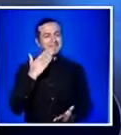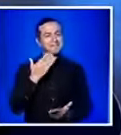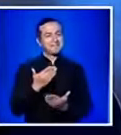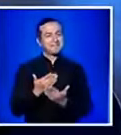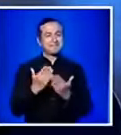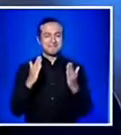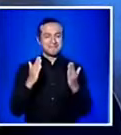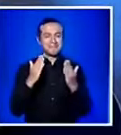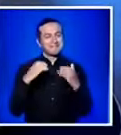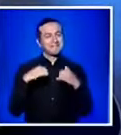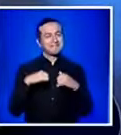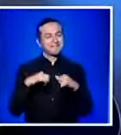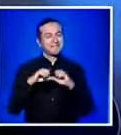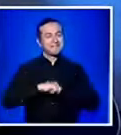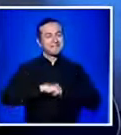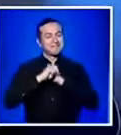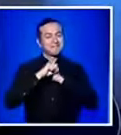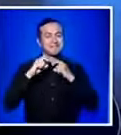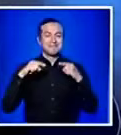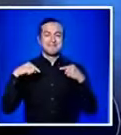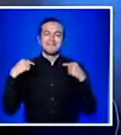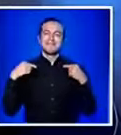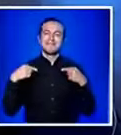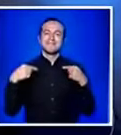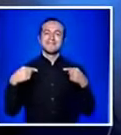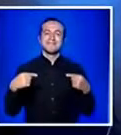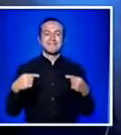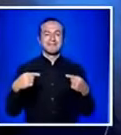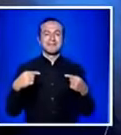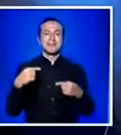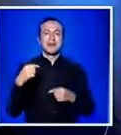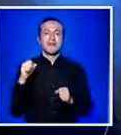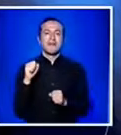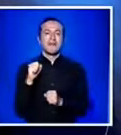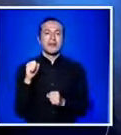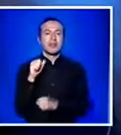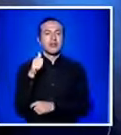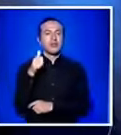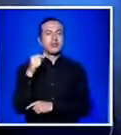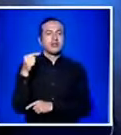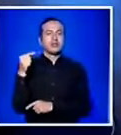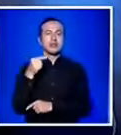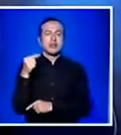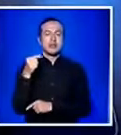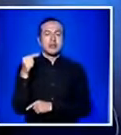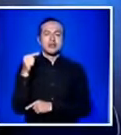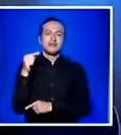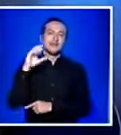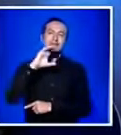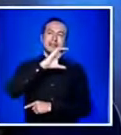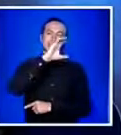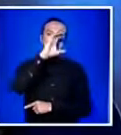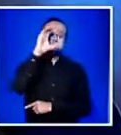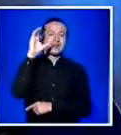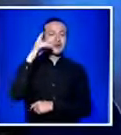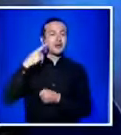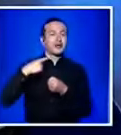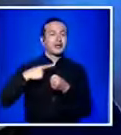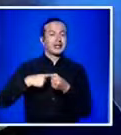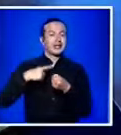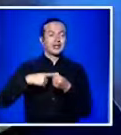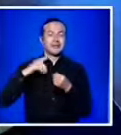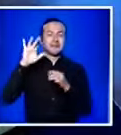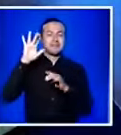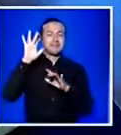por acompañarnos cada amanecer, cada mañana. 10 grados de temperatura en la capital, el cielo de Quito está